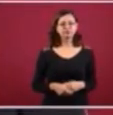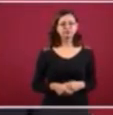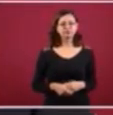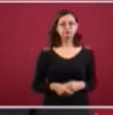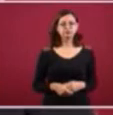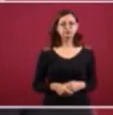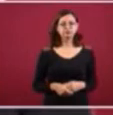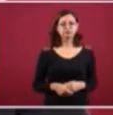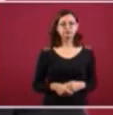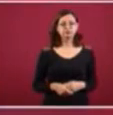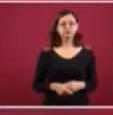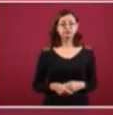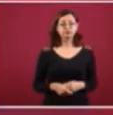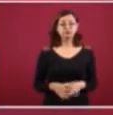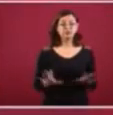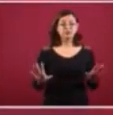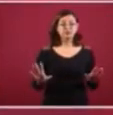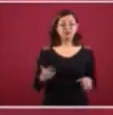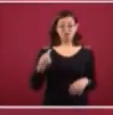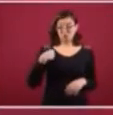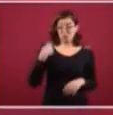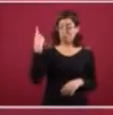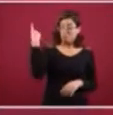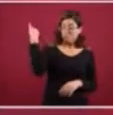se diera una orden así,